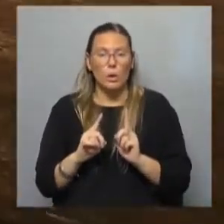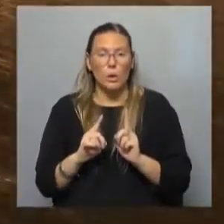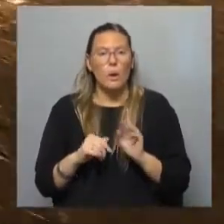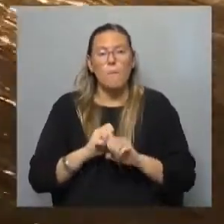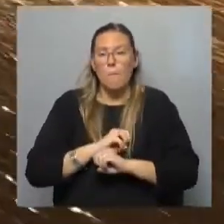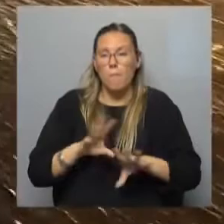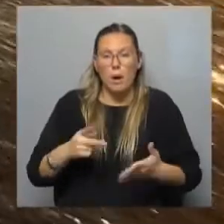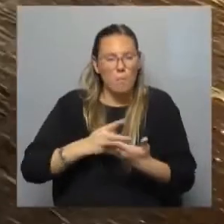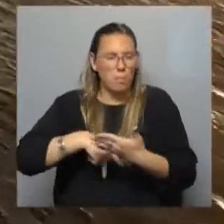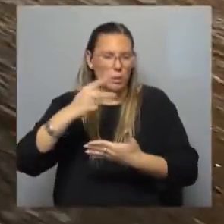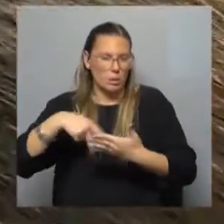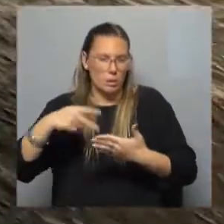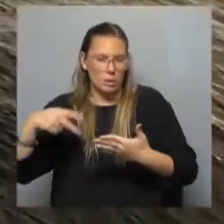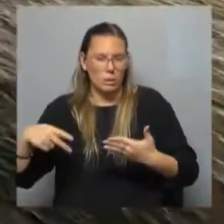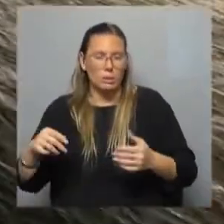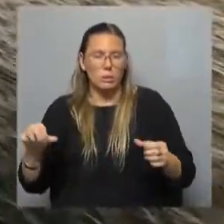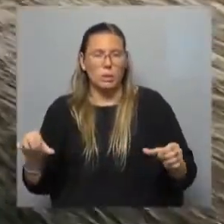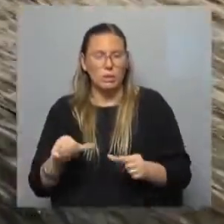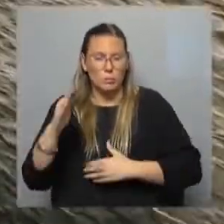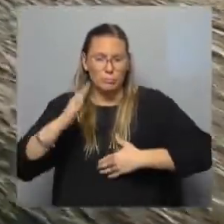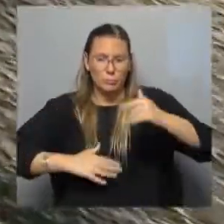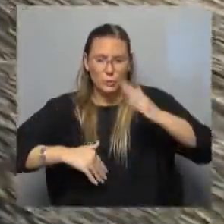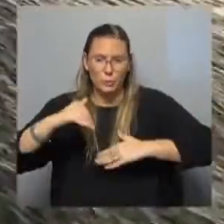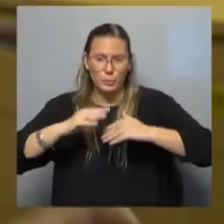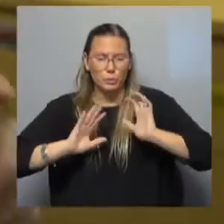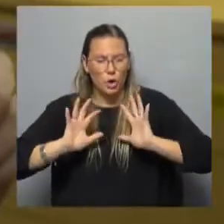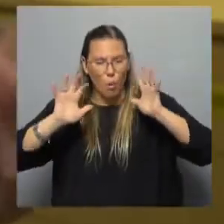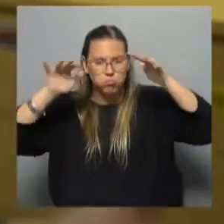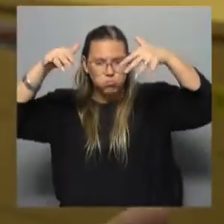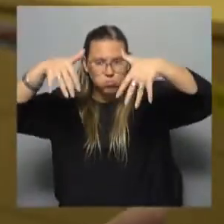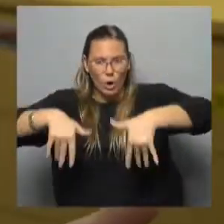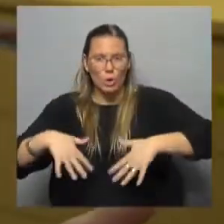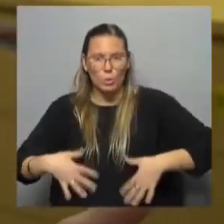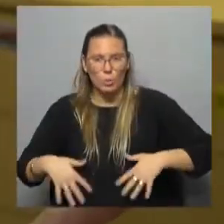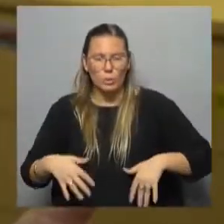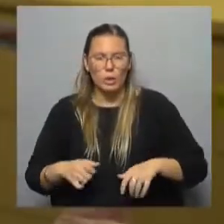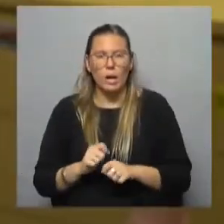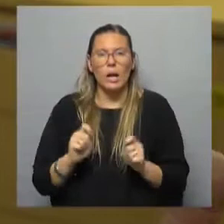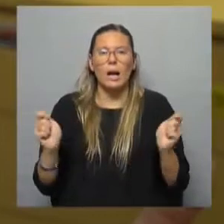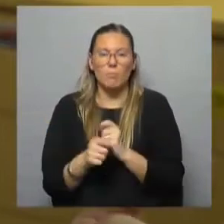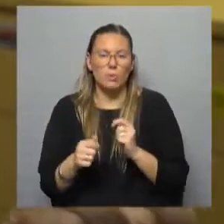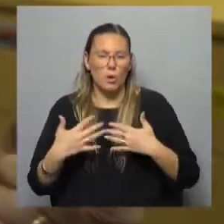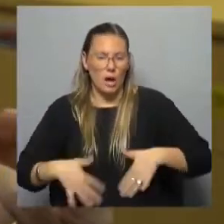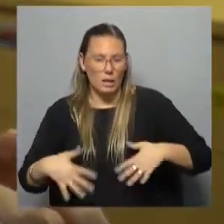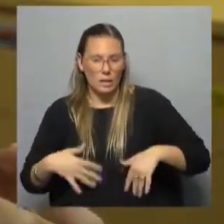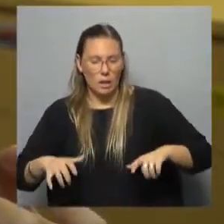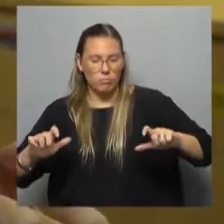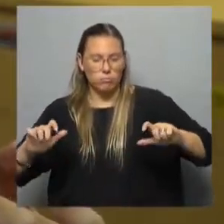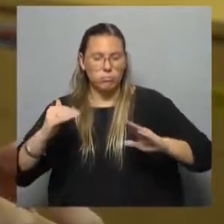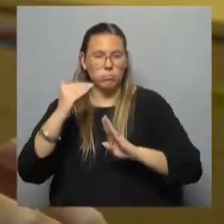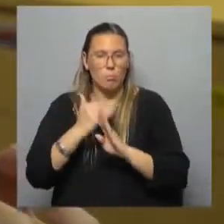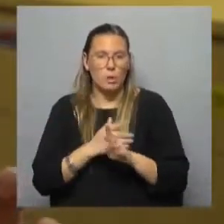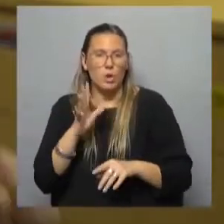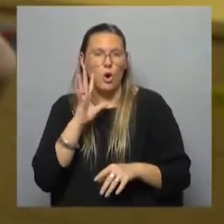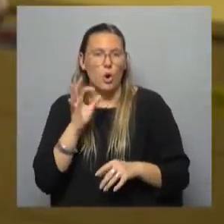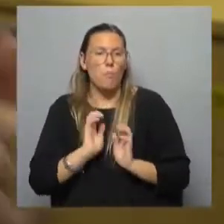mal planificado donde se han hecho construcciones en las dunas, se alteró el presupuesto de arena, se disminuyó la disponibilidad